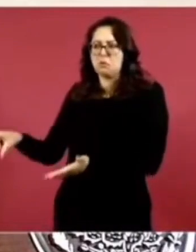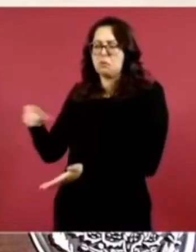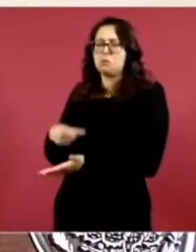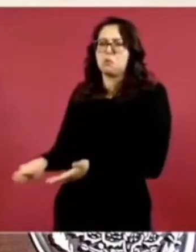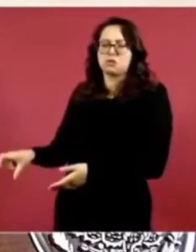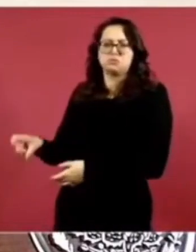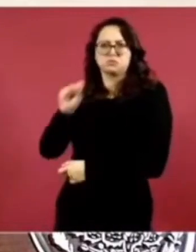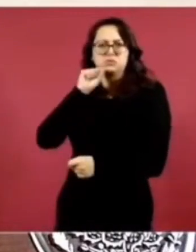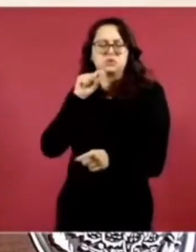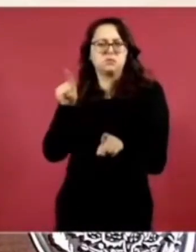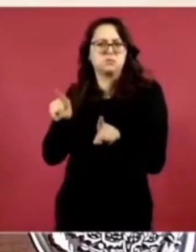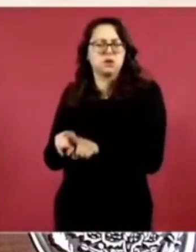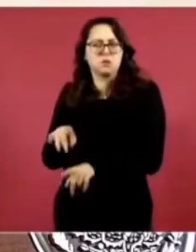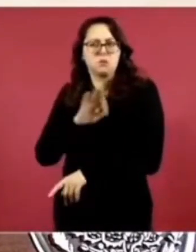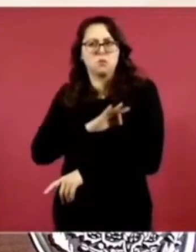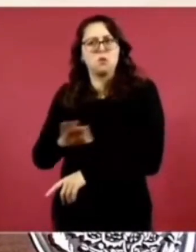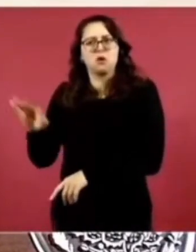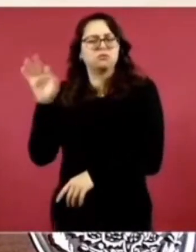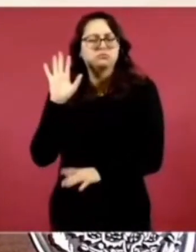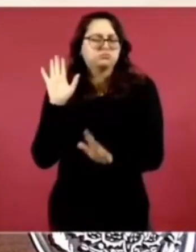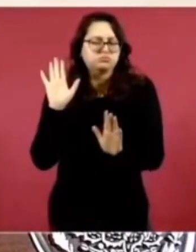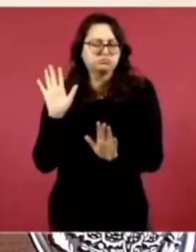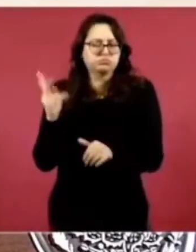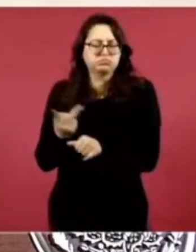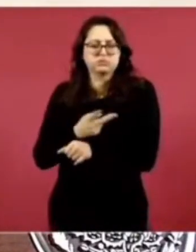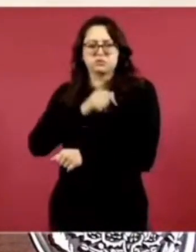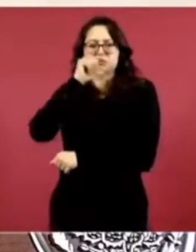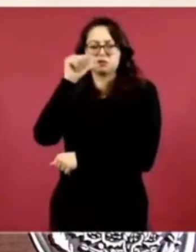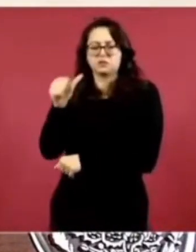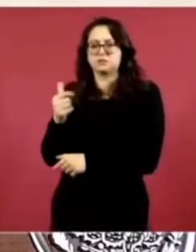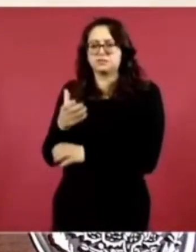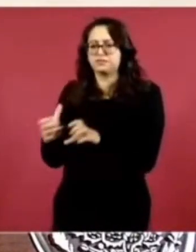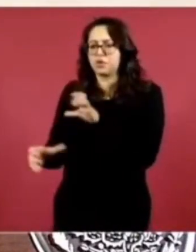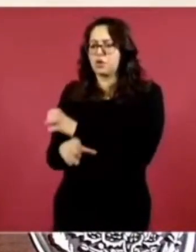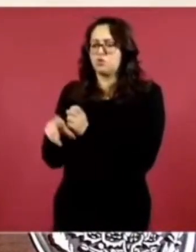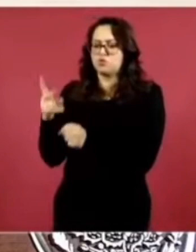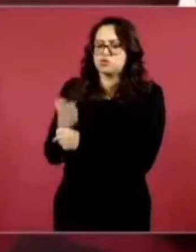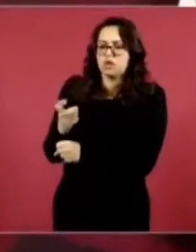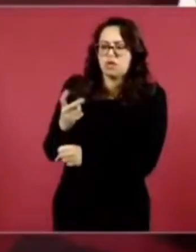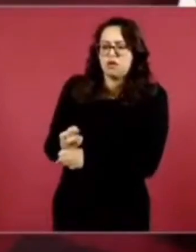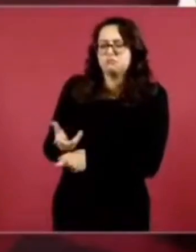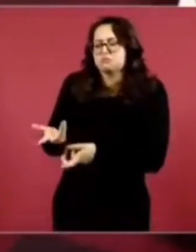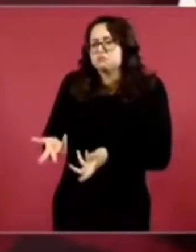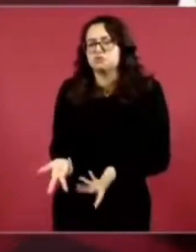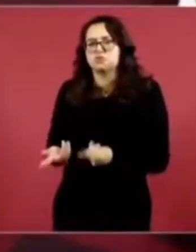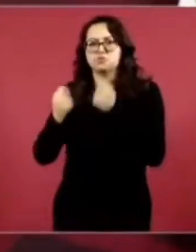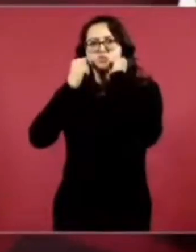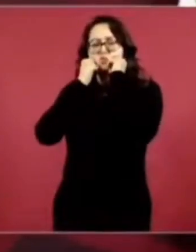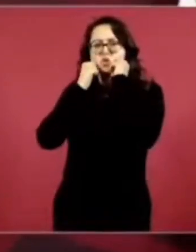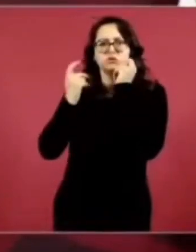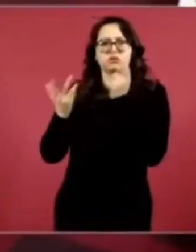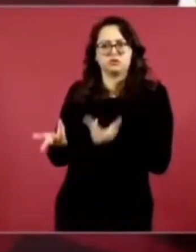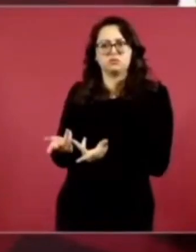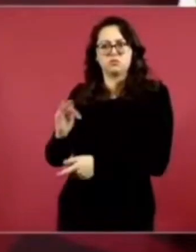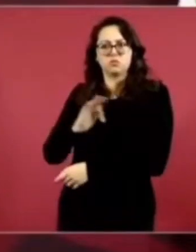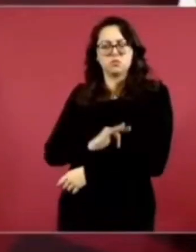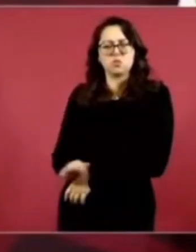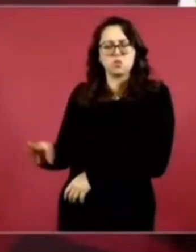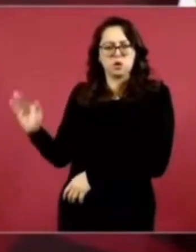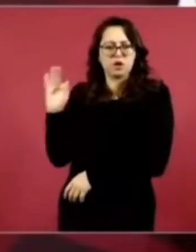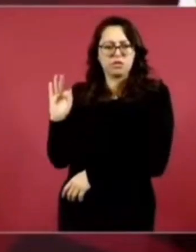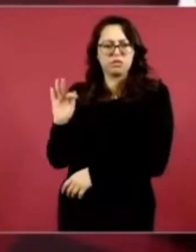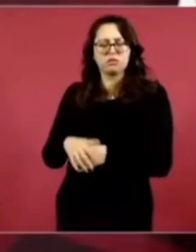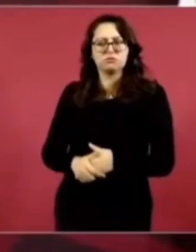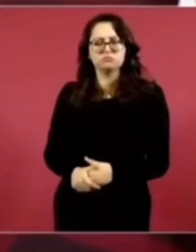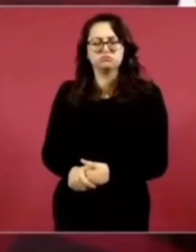este mercancías sí usadas y no está mal por qué va a